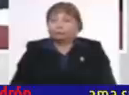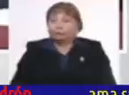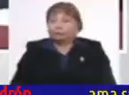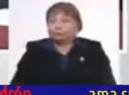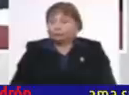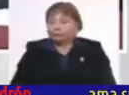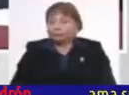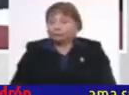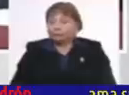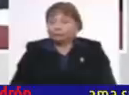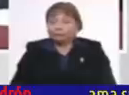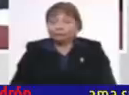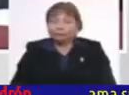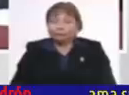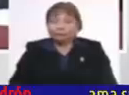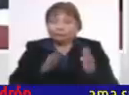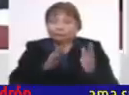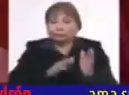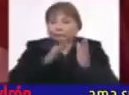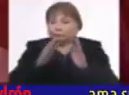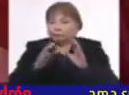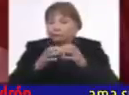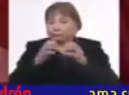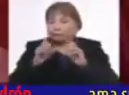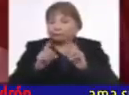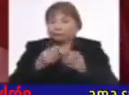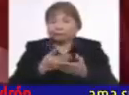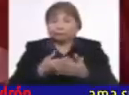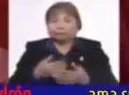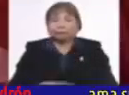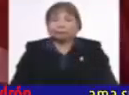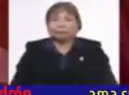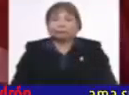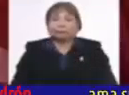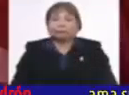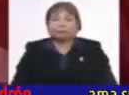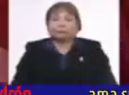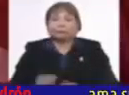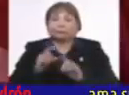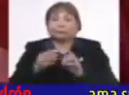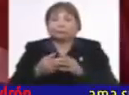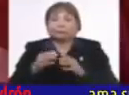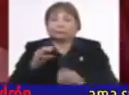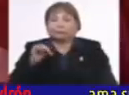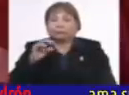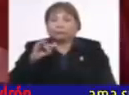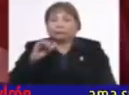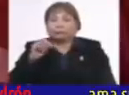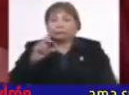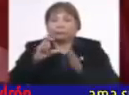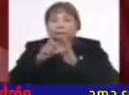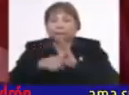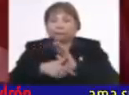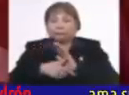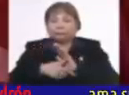para seguir el orden de los conciertos que van a intervenir a continuación viene de la congresista moyano luego